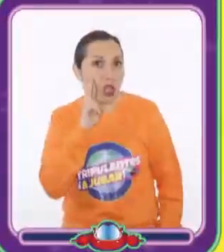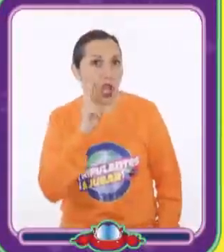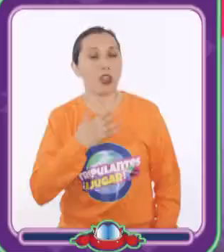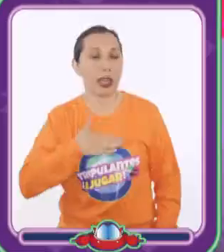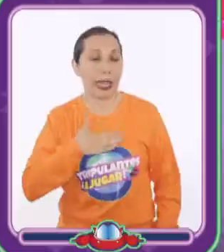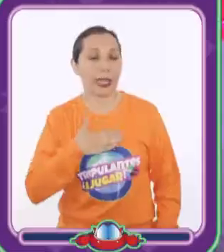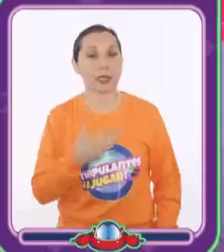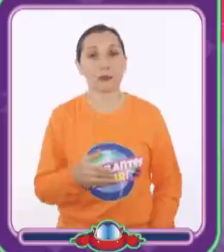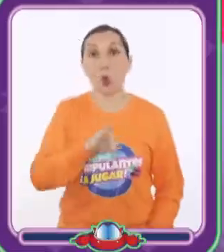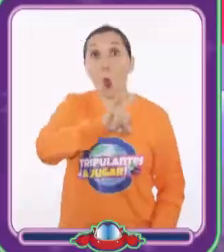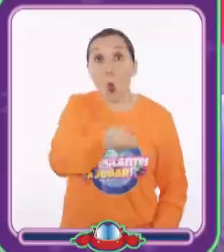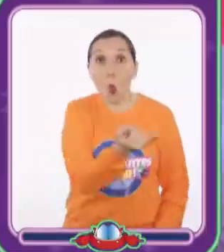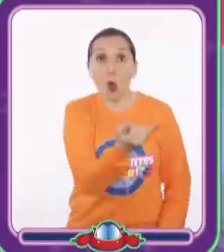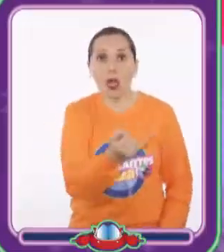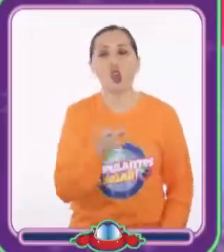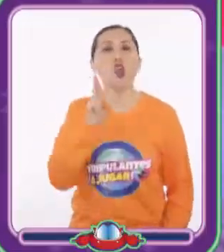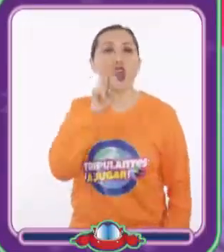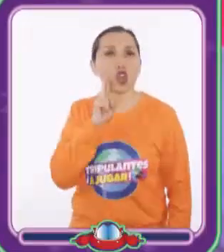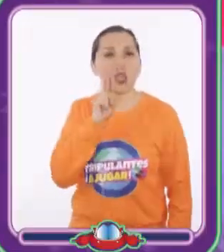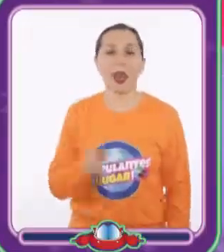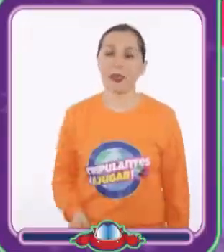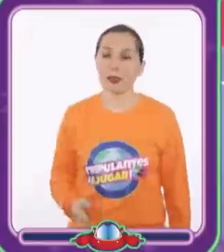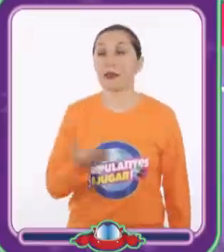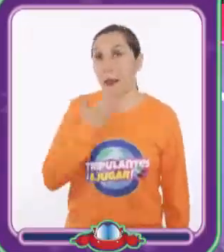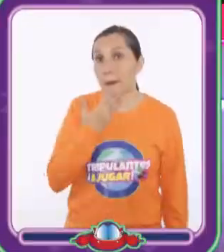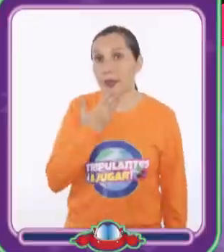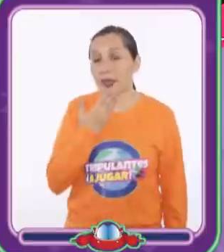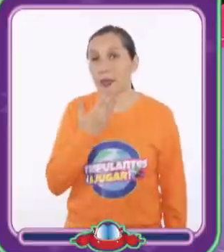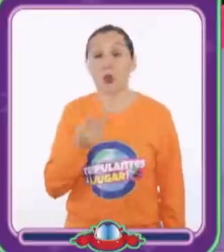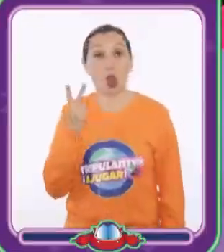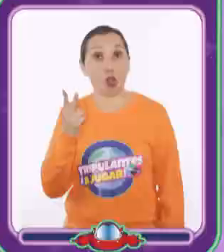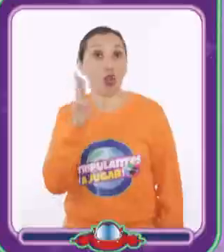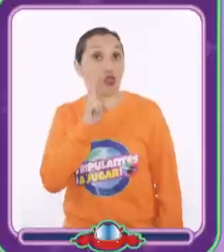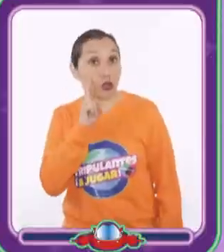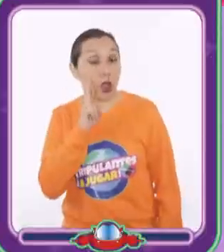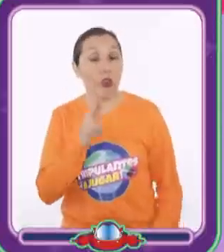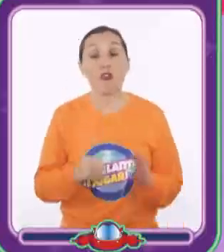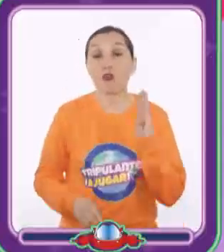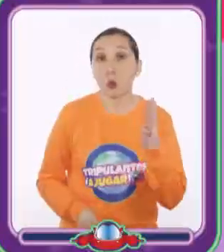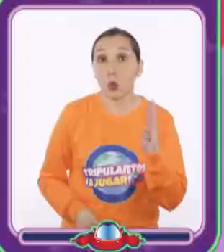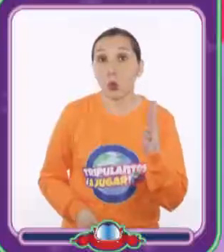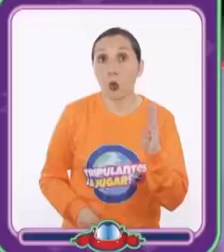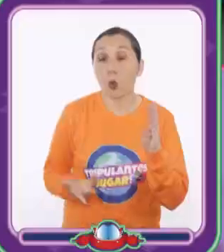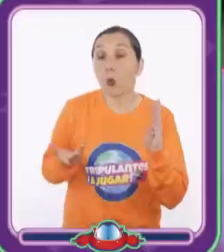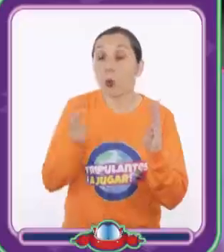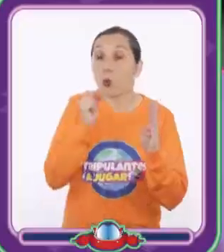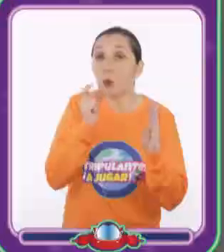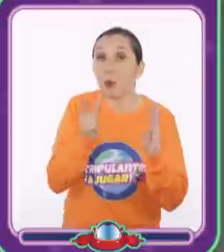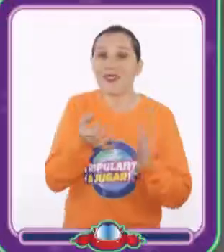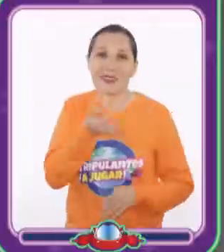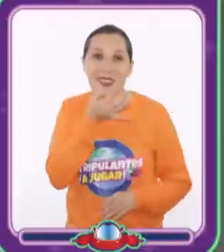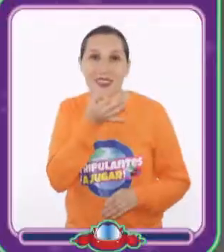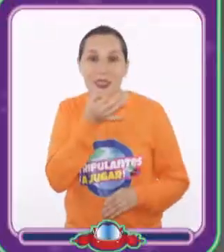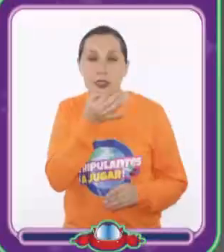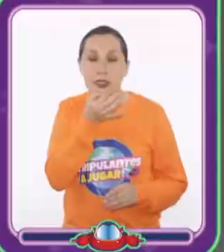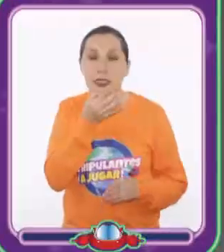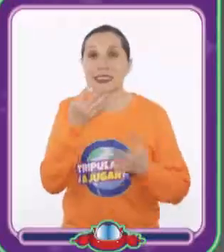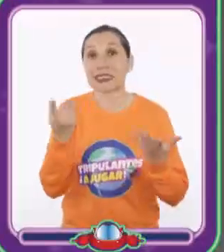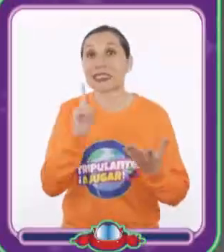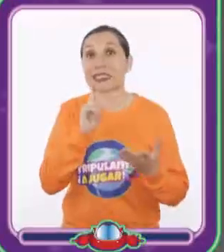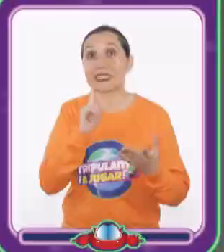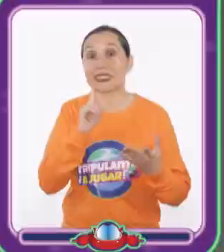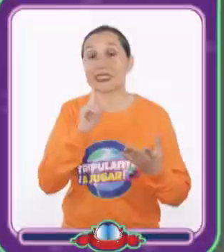Rosa. El rosa. Juliana. Rosa también, dos rosas. ¿Y Bruno? El